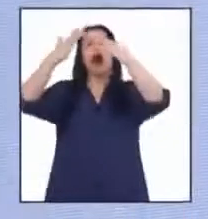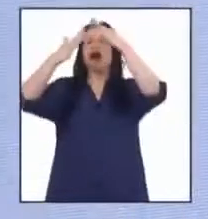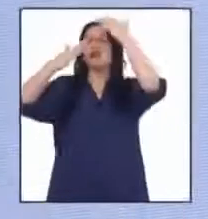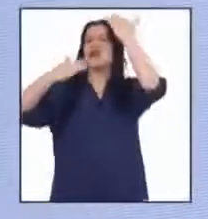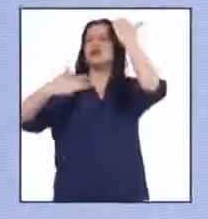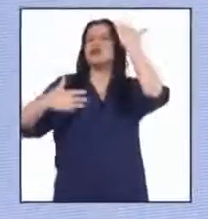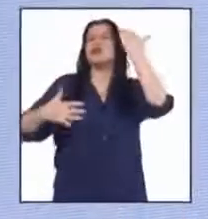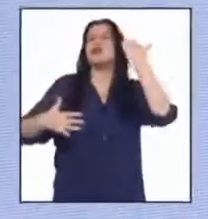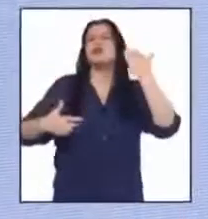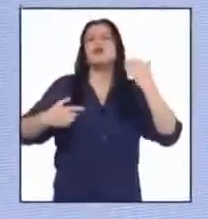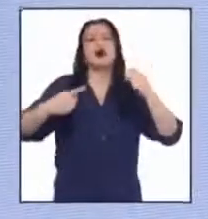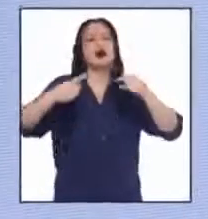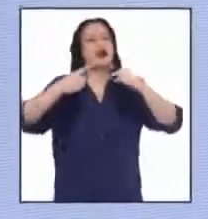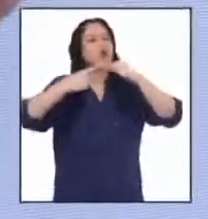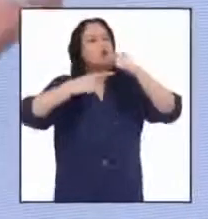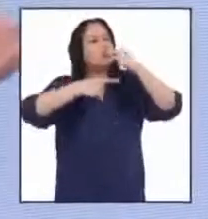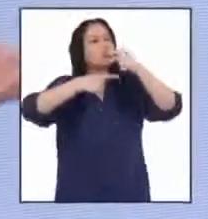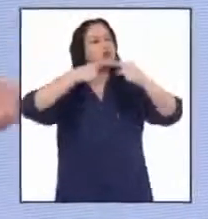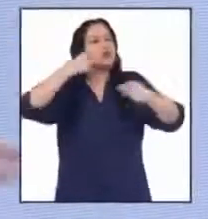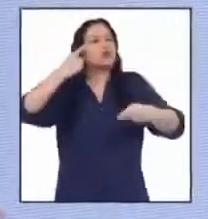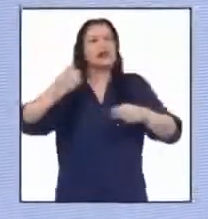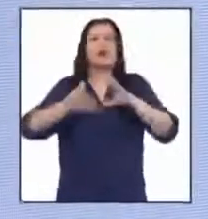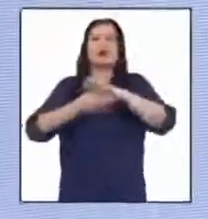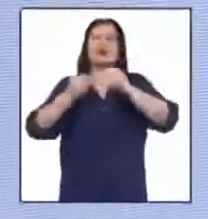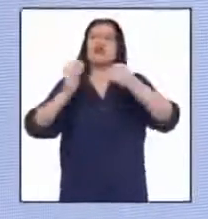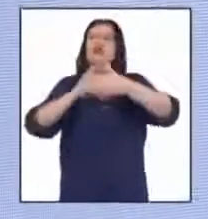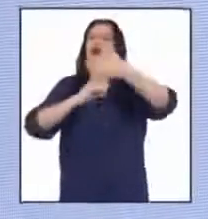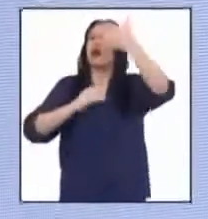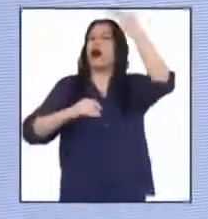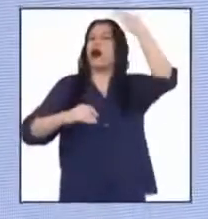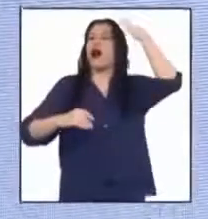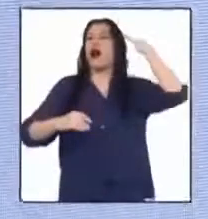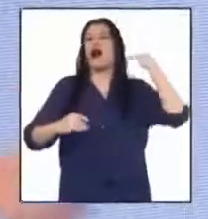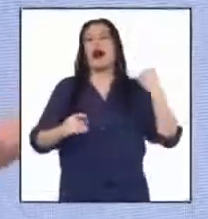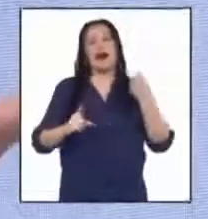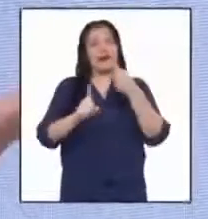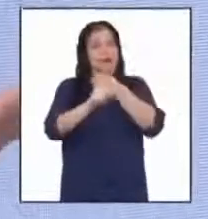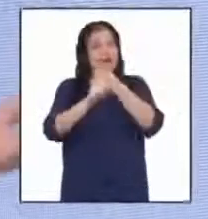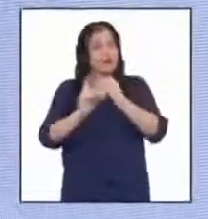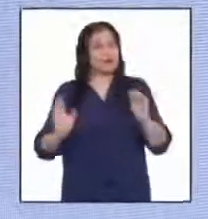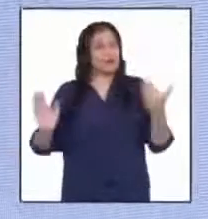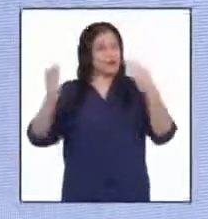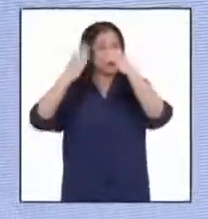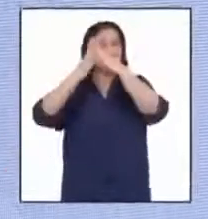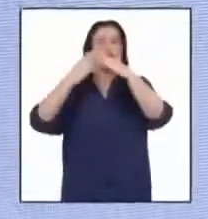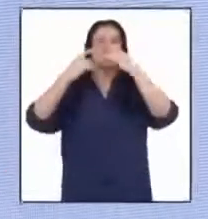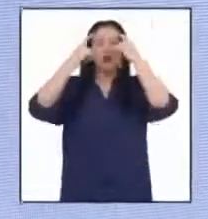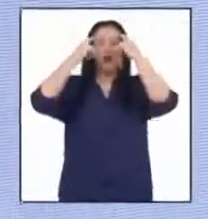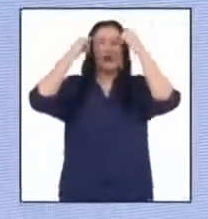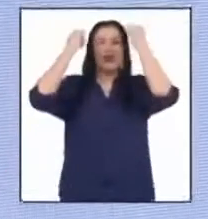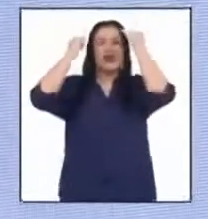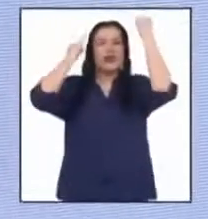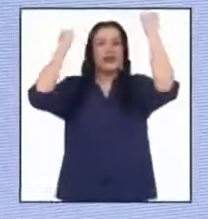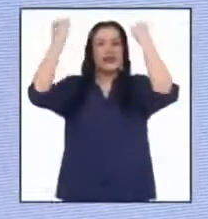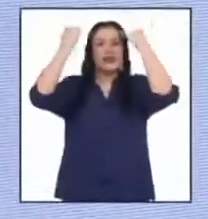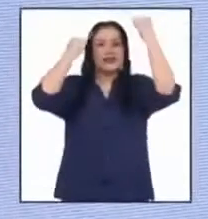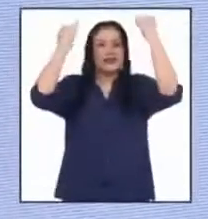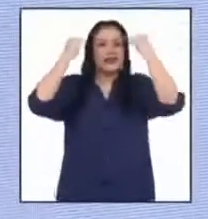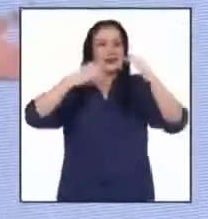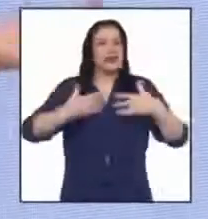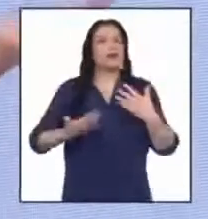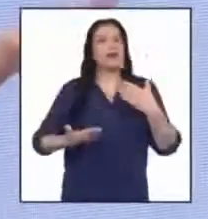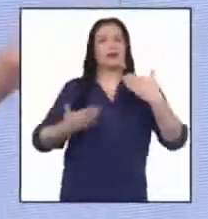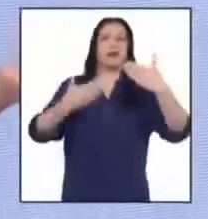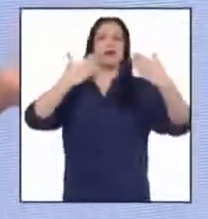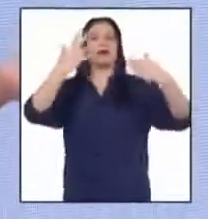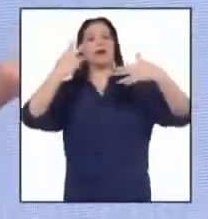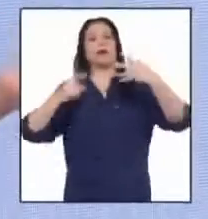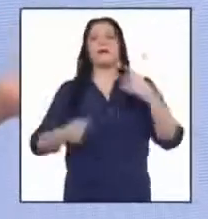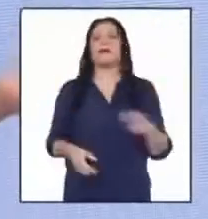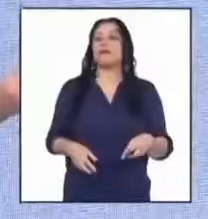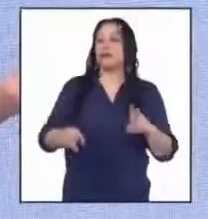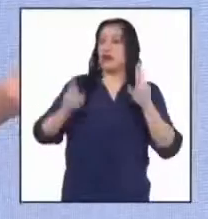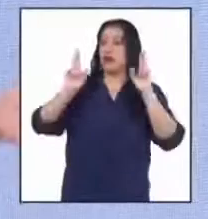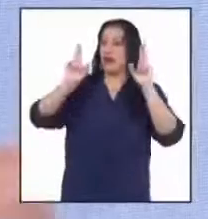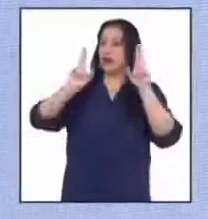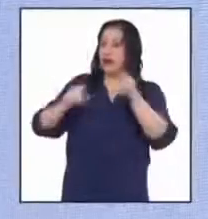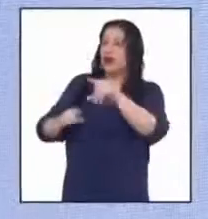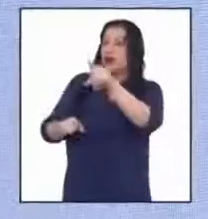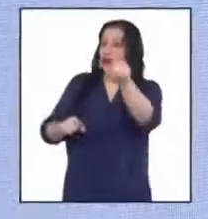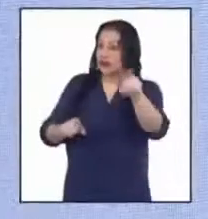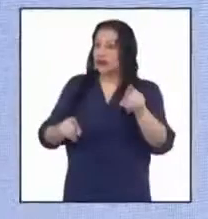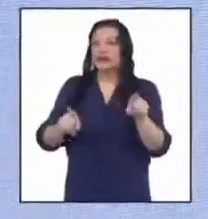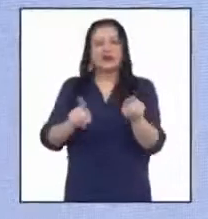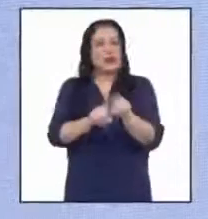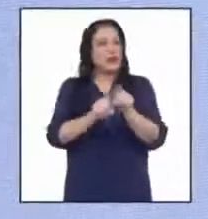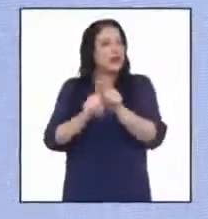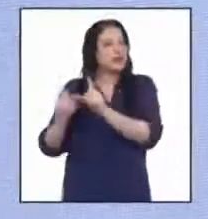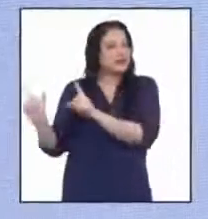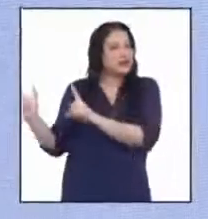narrando todas las historias que sucedieron sobre ella. Oye, es que se me ocurren tantas ideas en realidad. Y espero que todas y todos